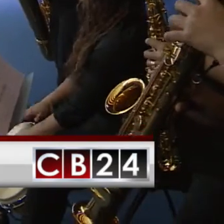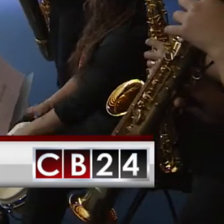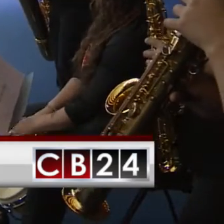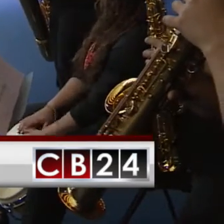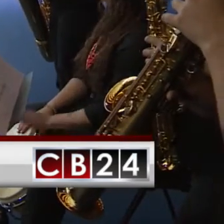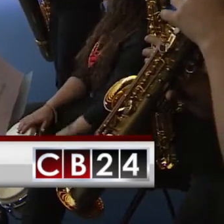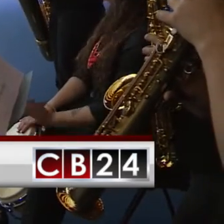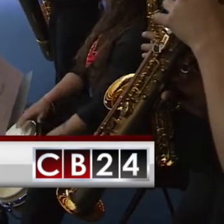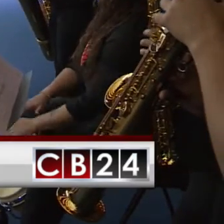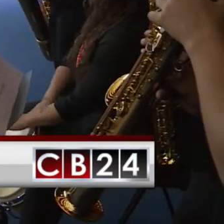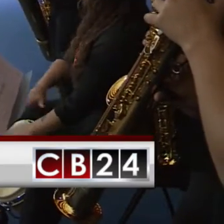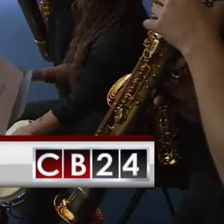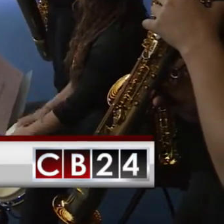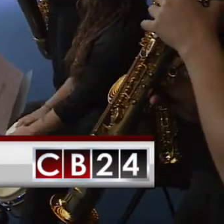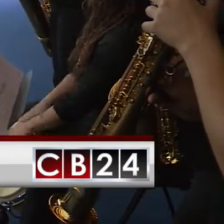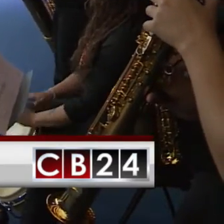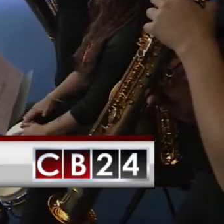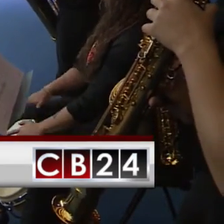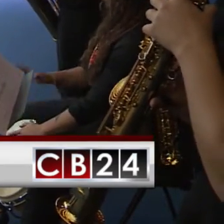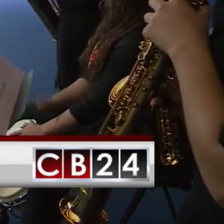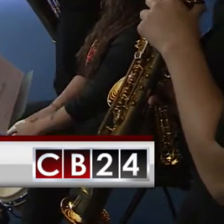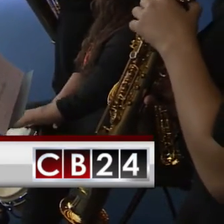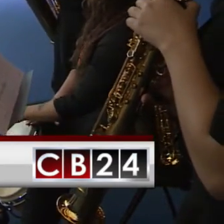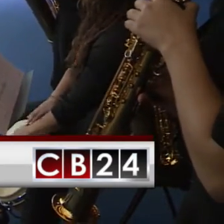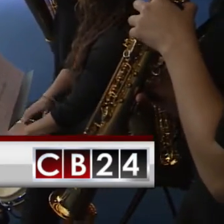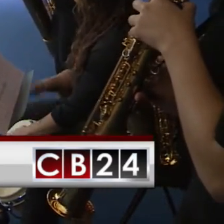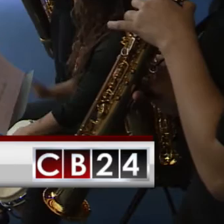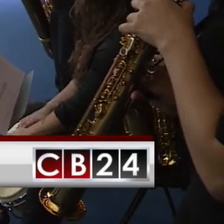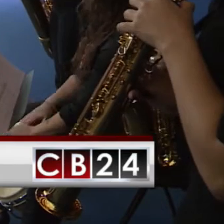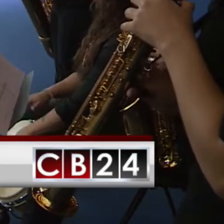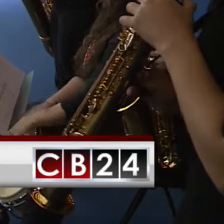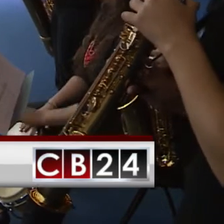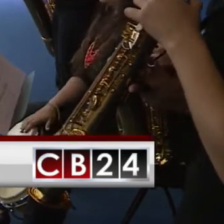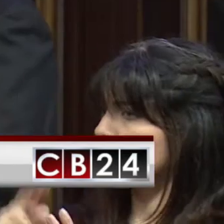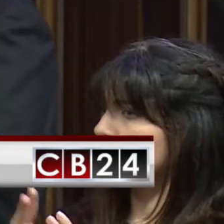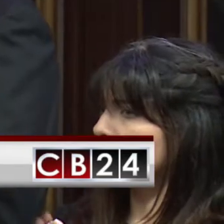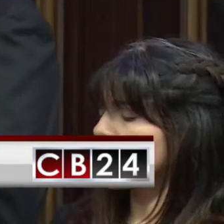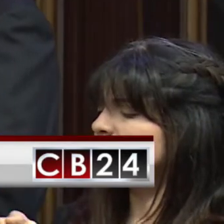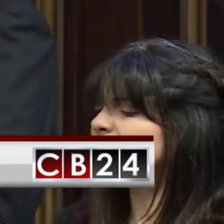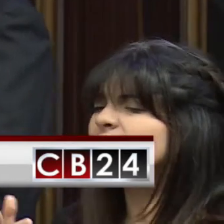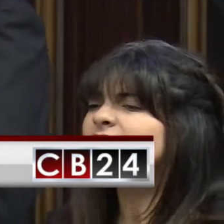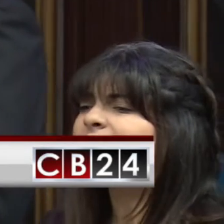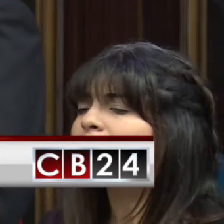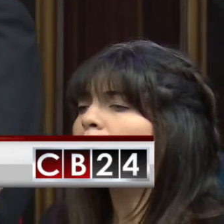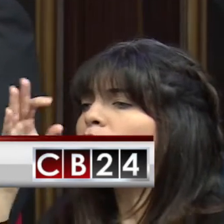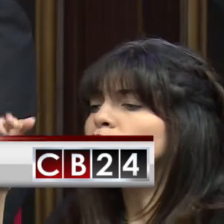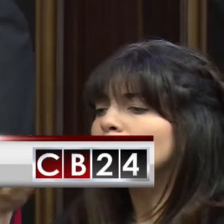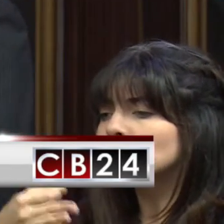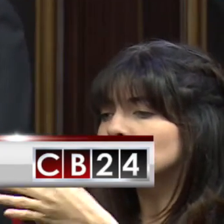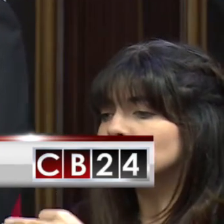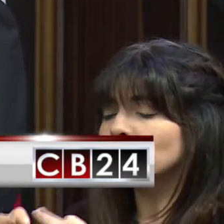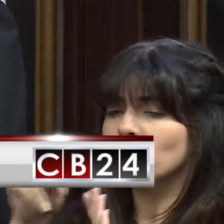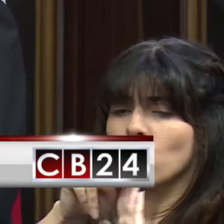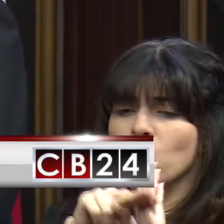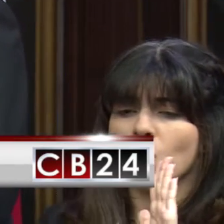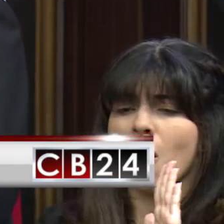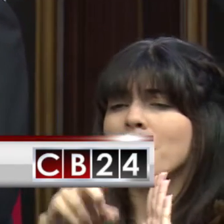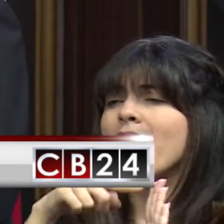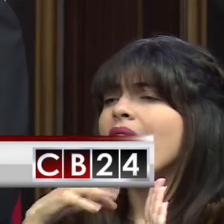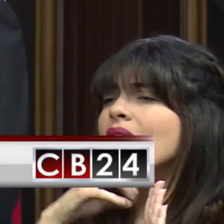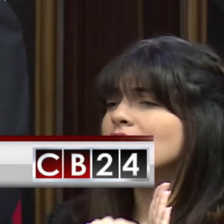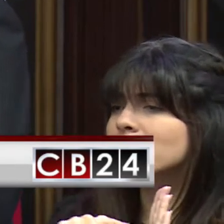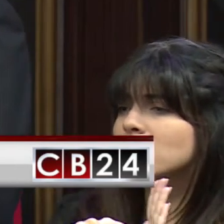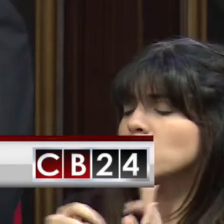nación a través de la aprobación de esta reforma. Se trata de sustituir cuerpos normativos antiguos por